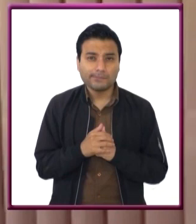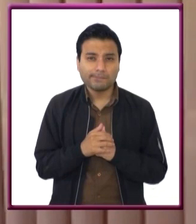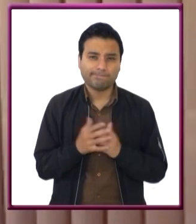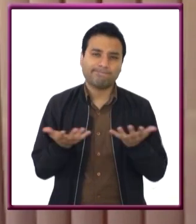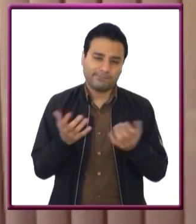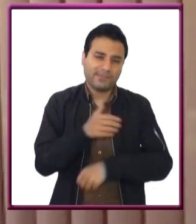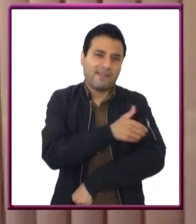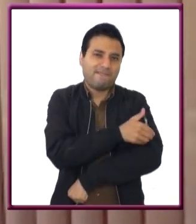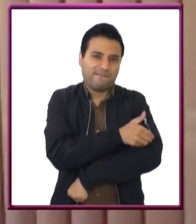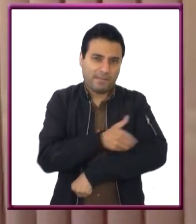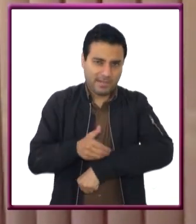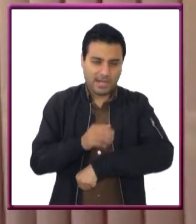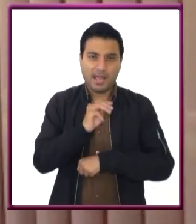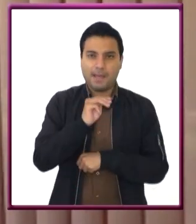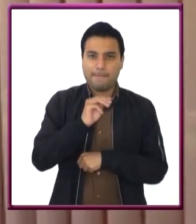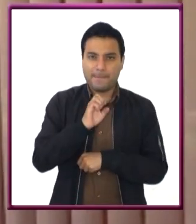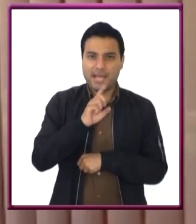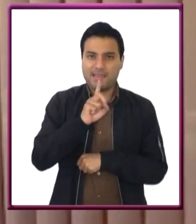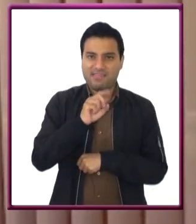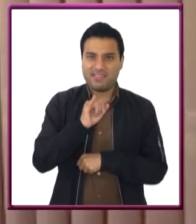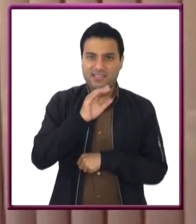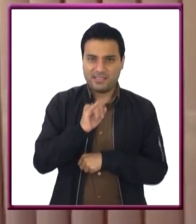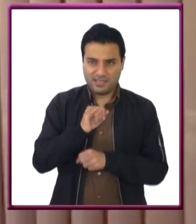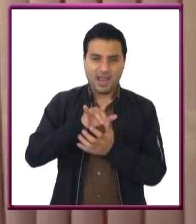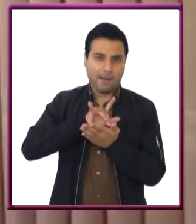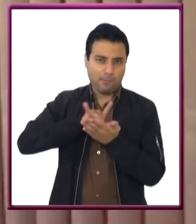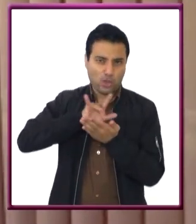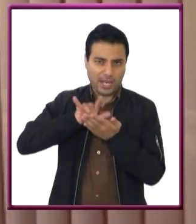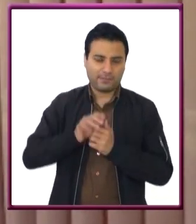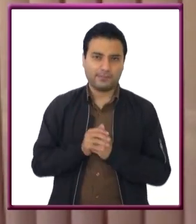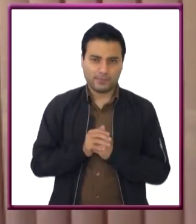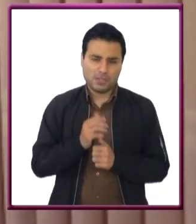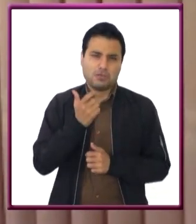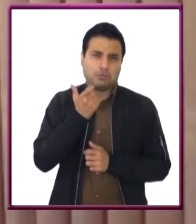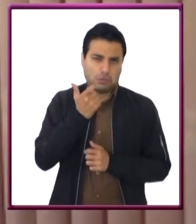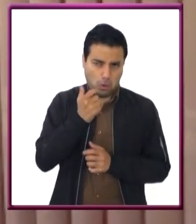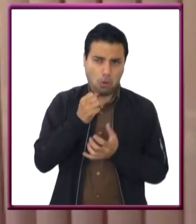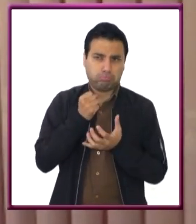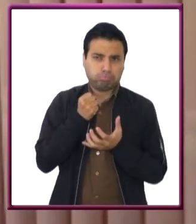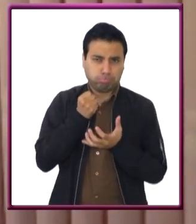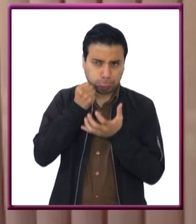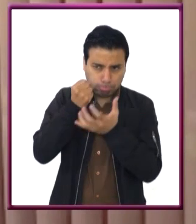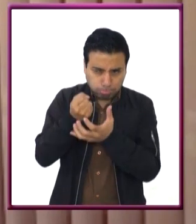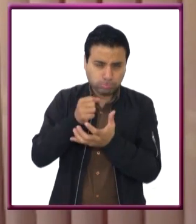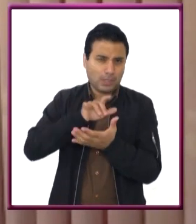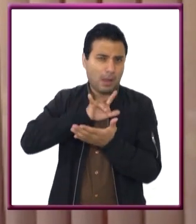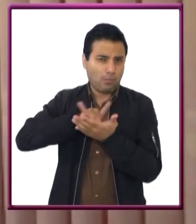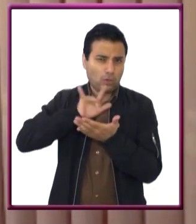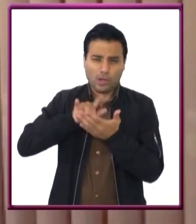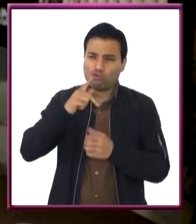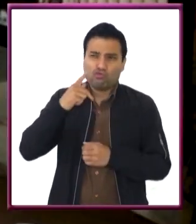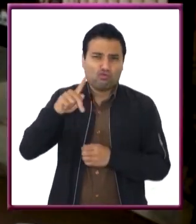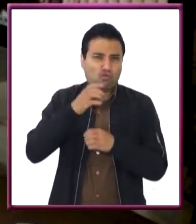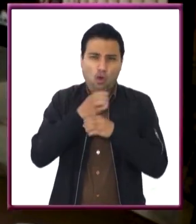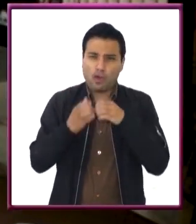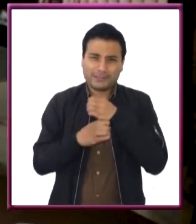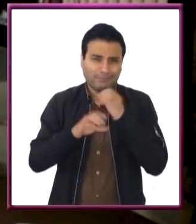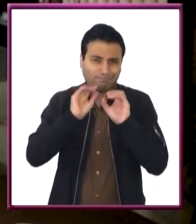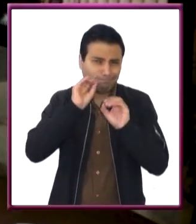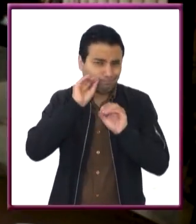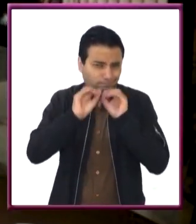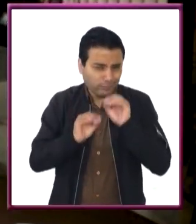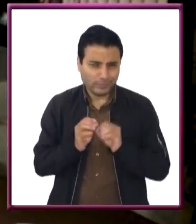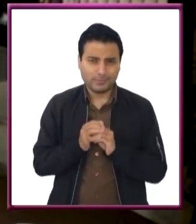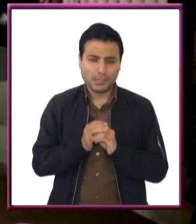algún momento por la familia Medici. Eran los que le financiaban sus locuras, junto con